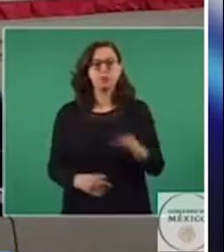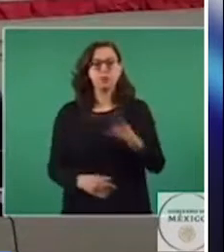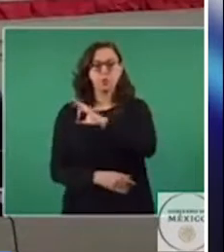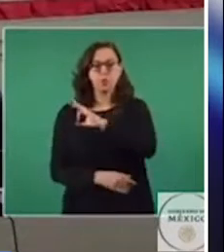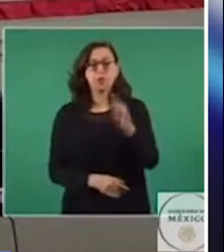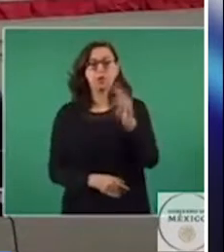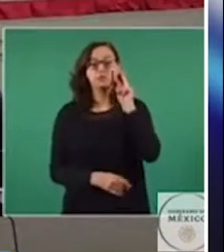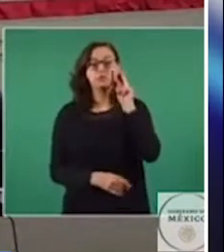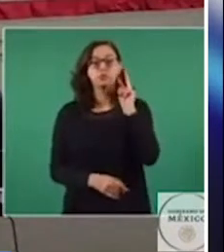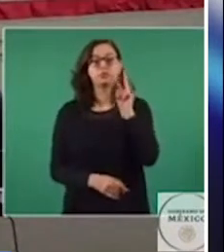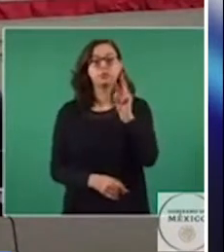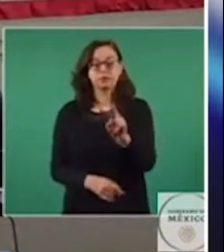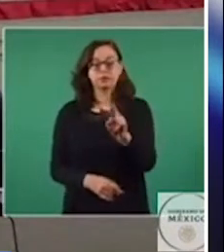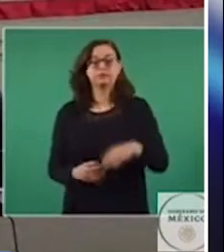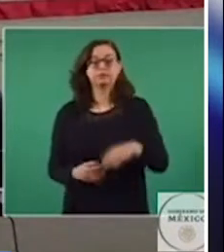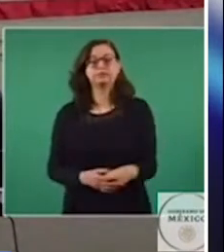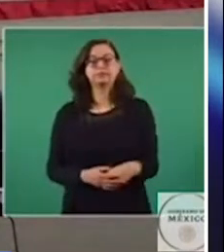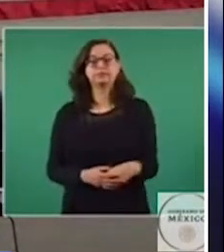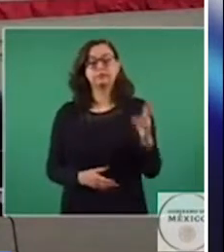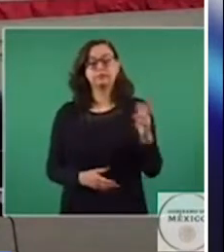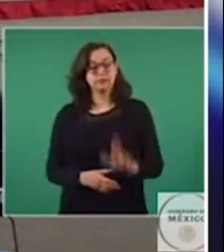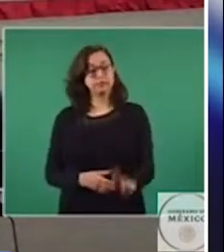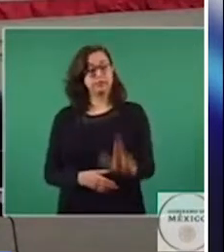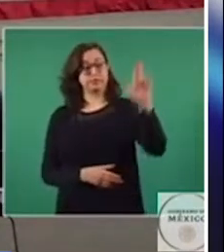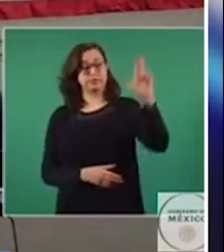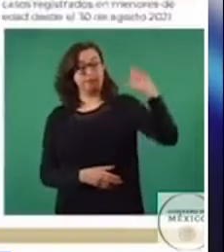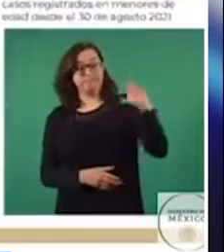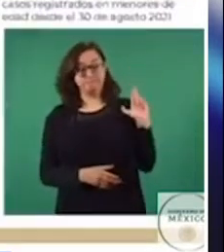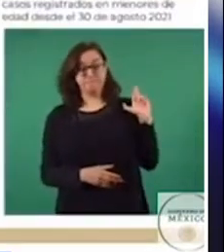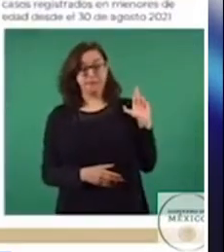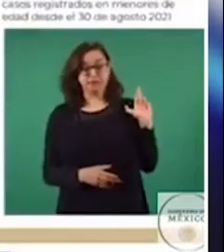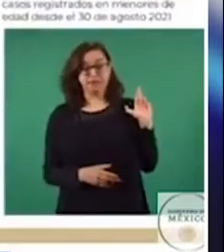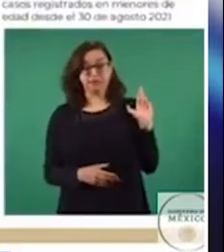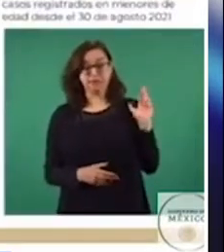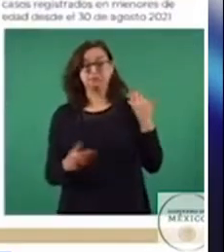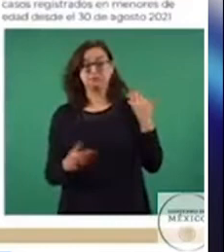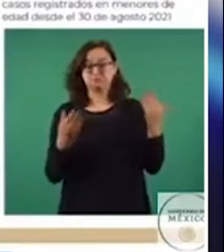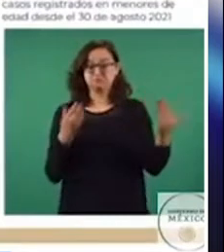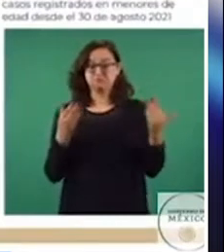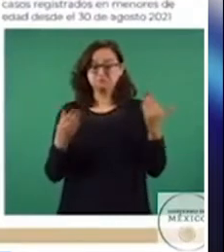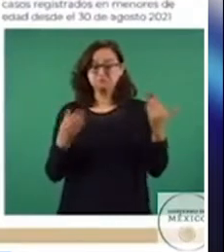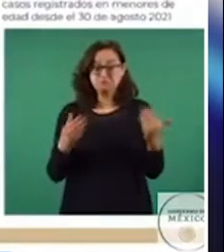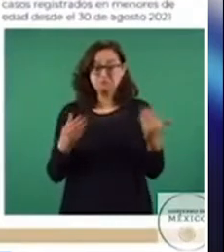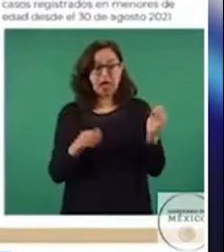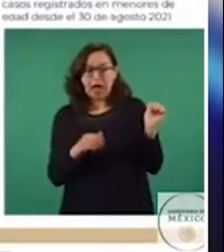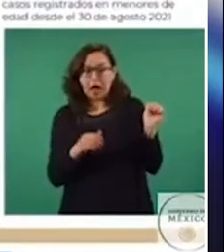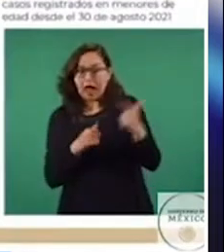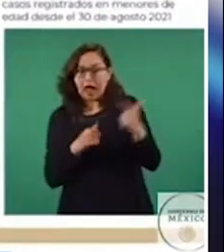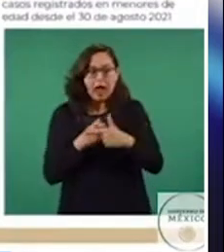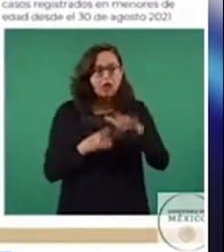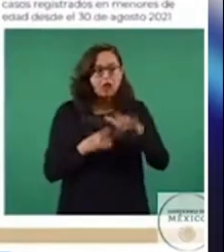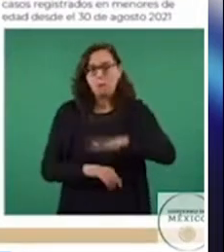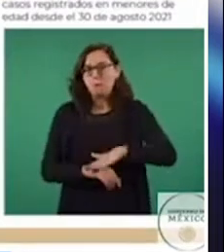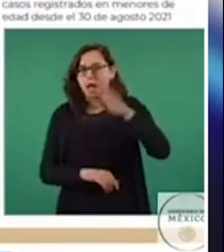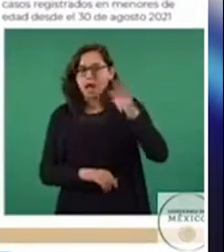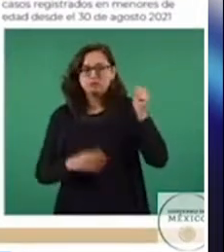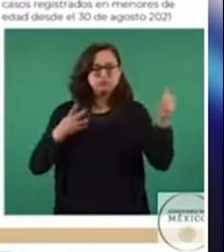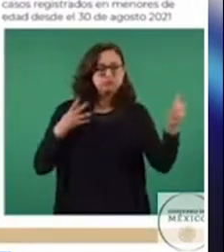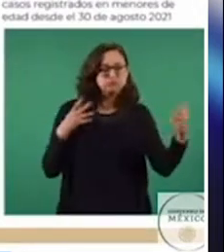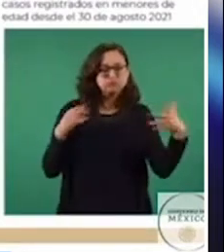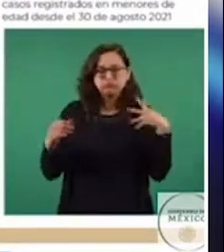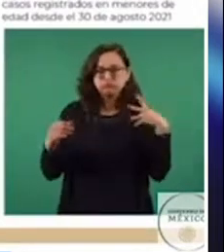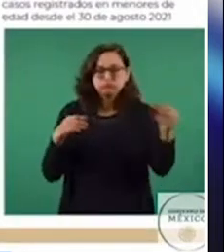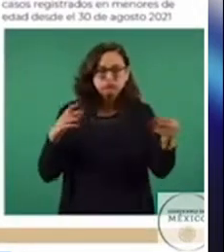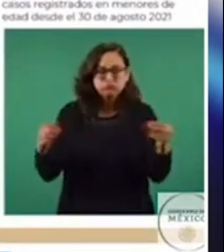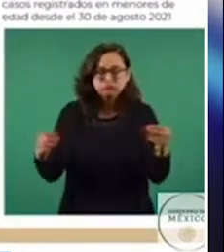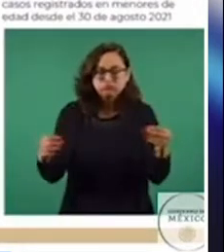son casos leves en este sector y son menos del 10% de los casos totales que se han registrado